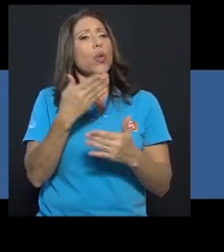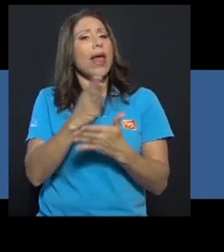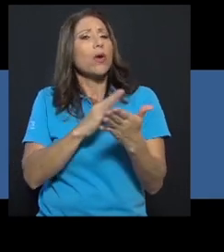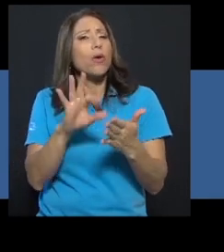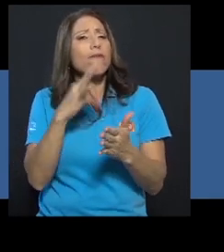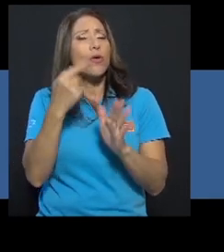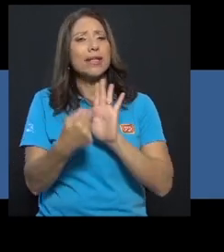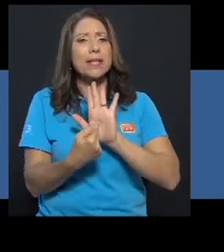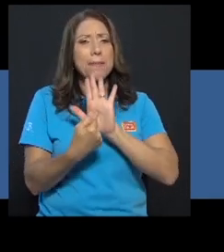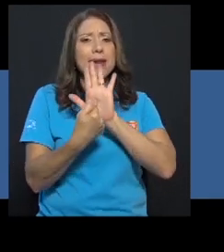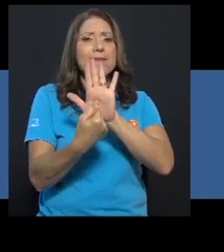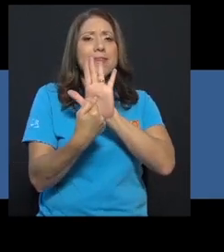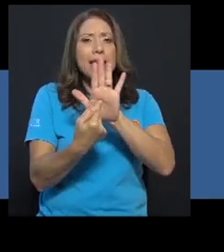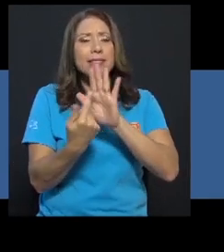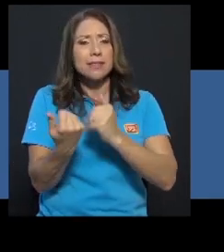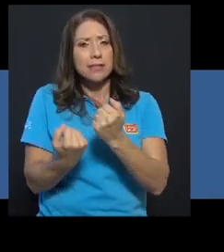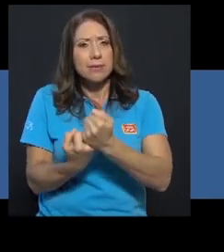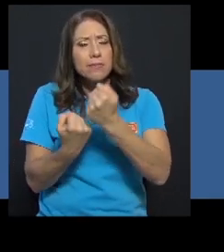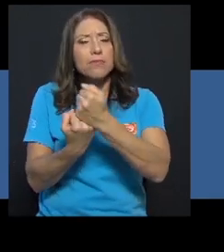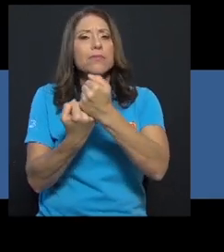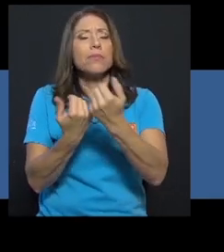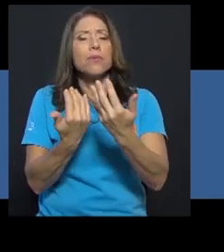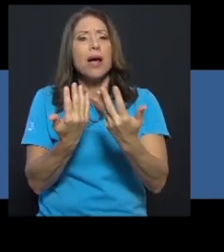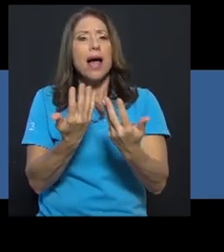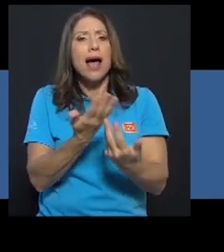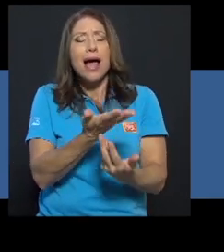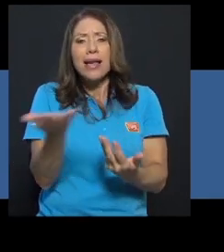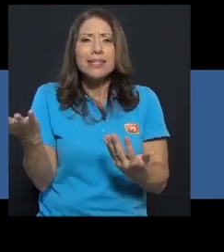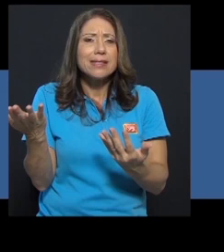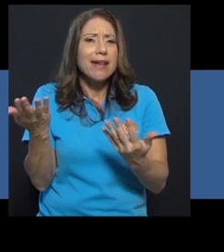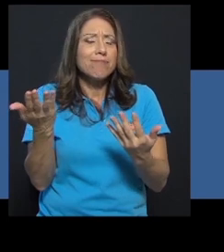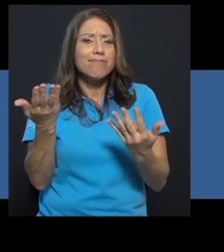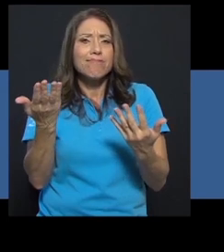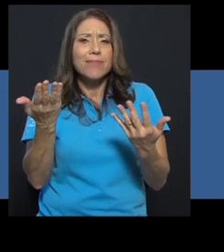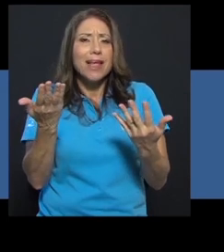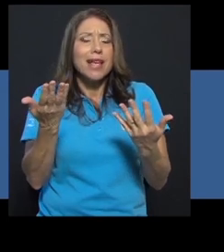uno se manifiesta de alguna forma, digamos, dando apoyo